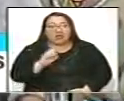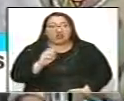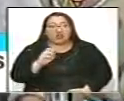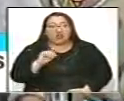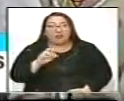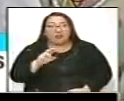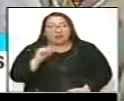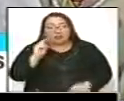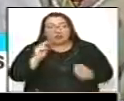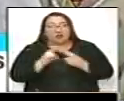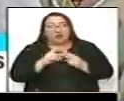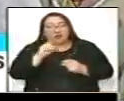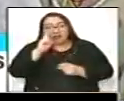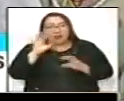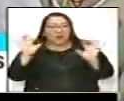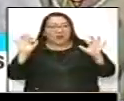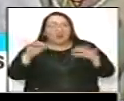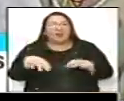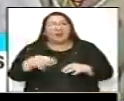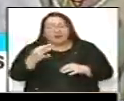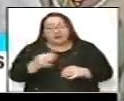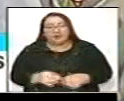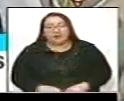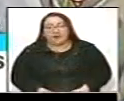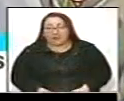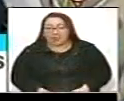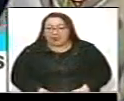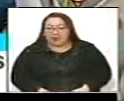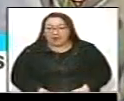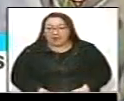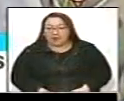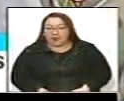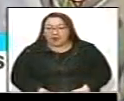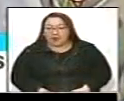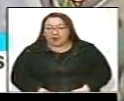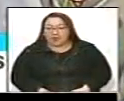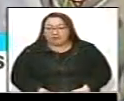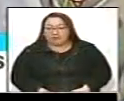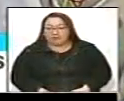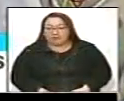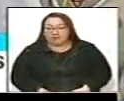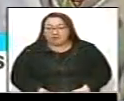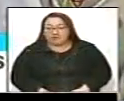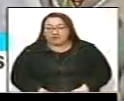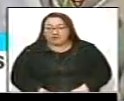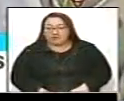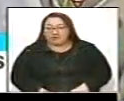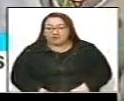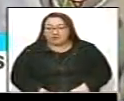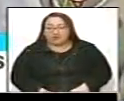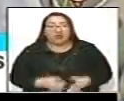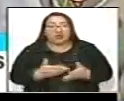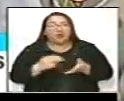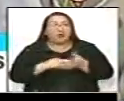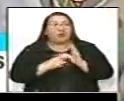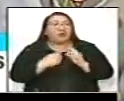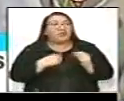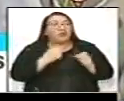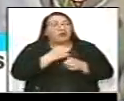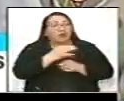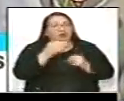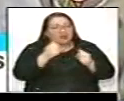Interesantísimo, porque eso es real. El hecho de tener una articulación nacional es un